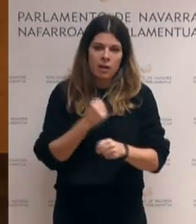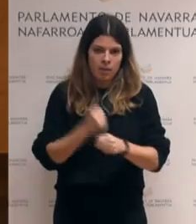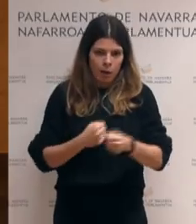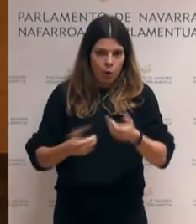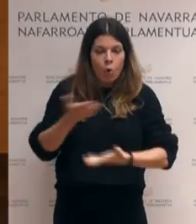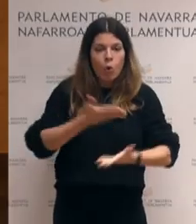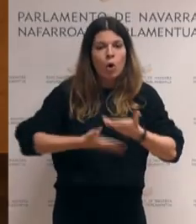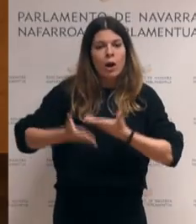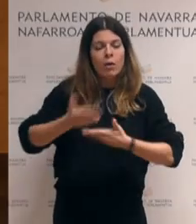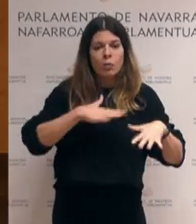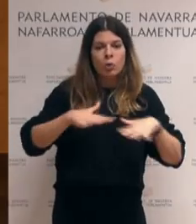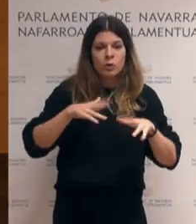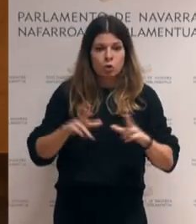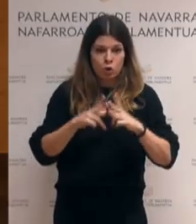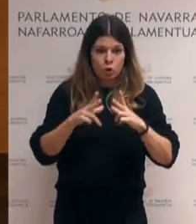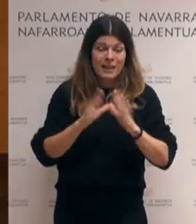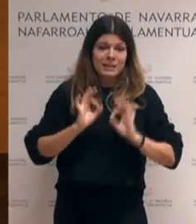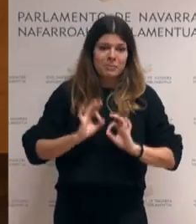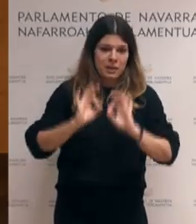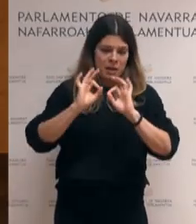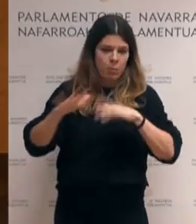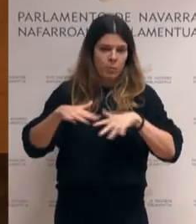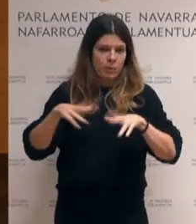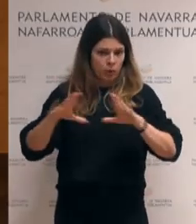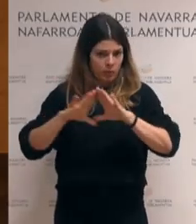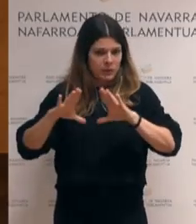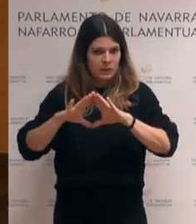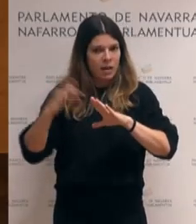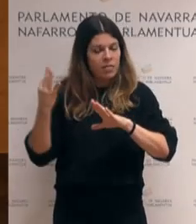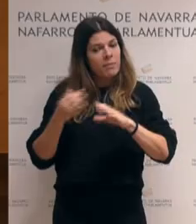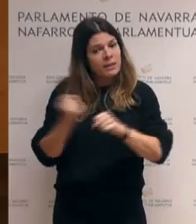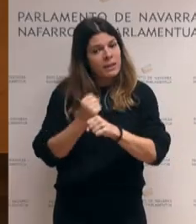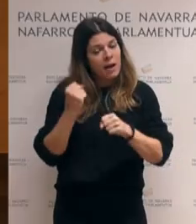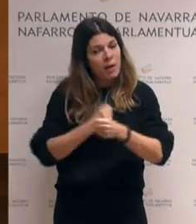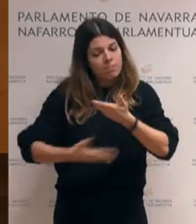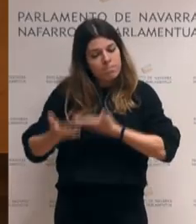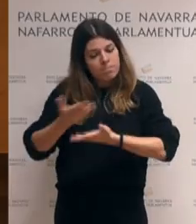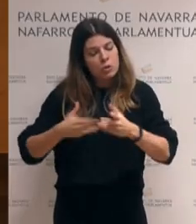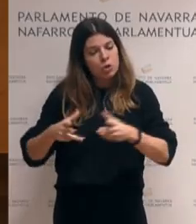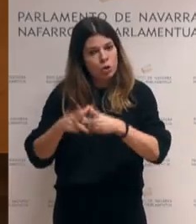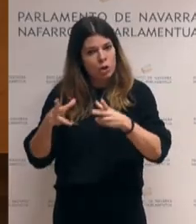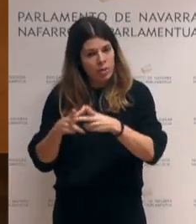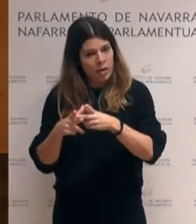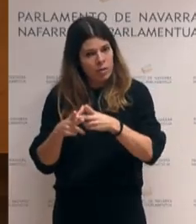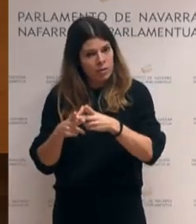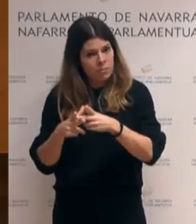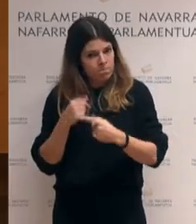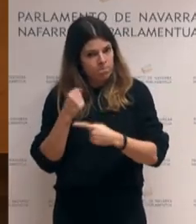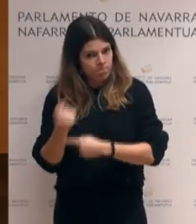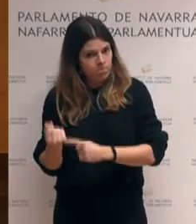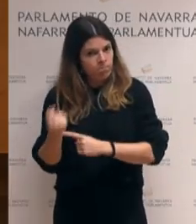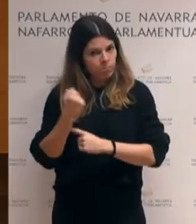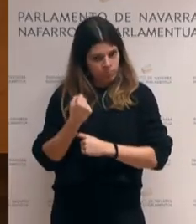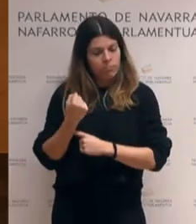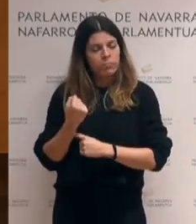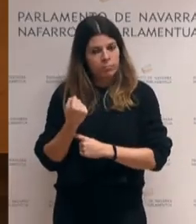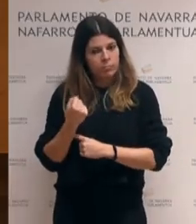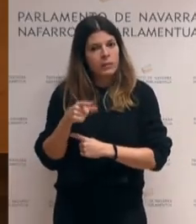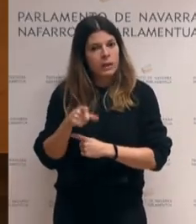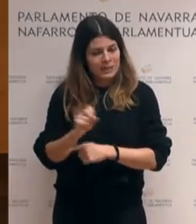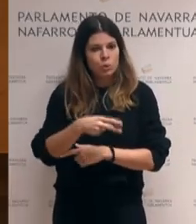Especialmente con el movimiento feminista trabajar junto a la sociedad y de la mano es lo que sin duda nos dará